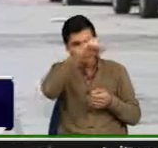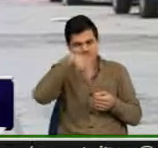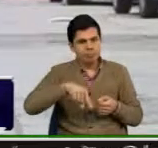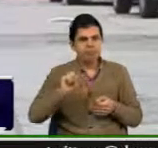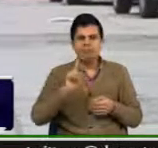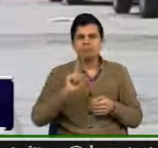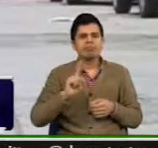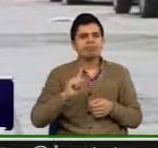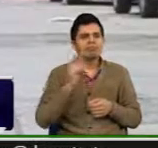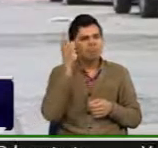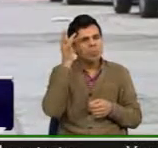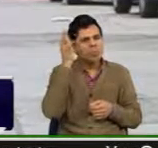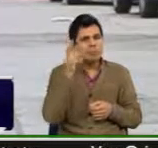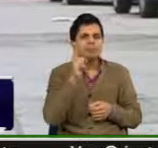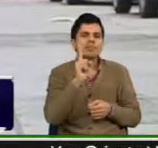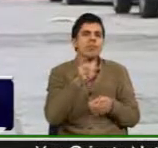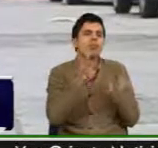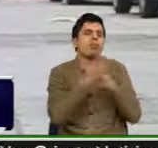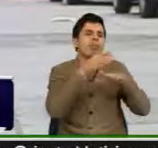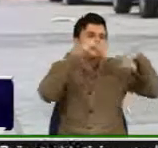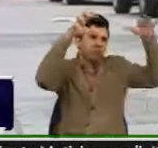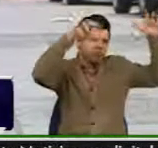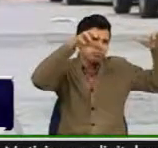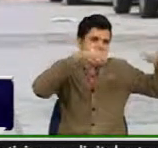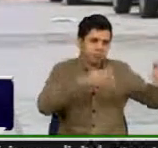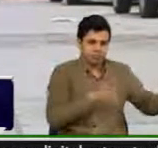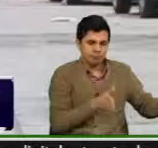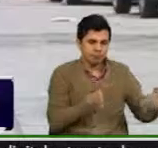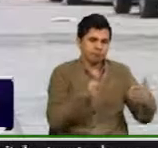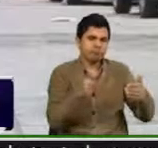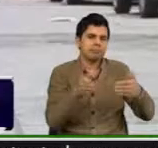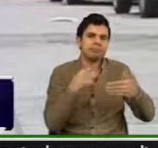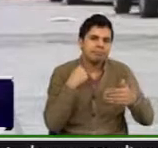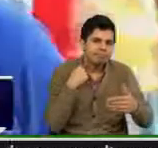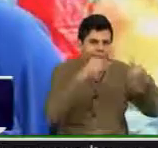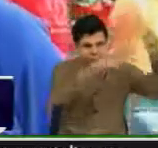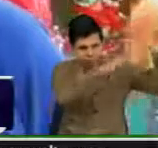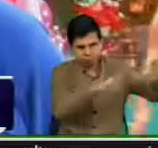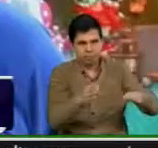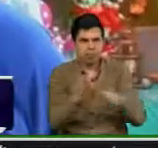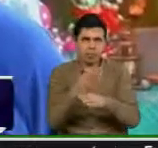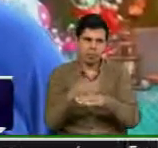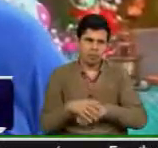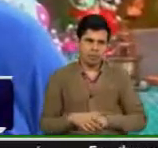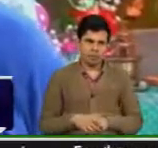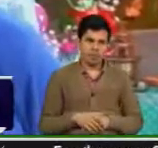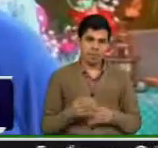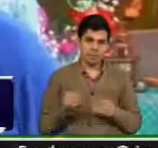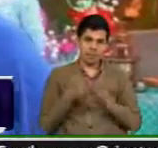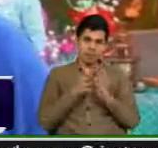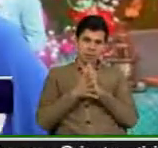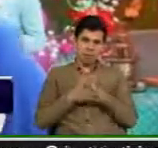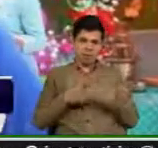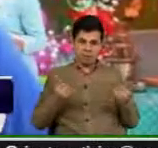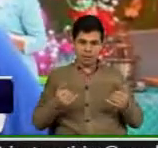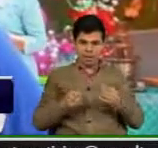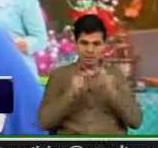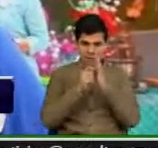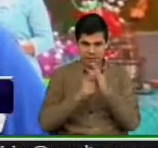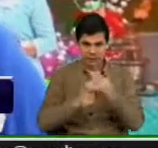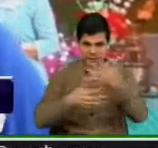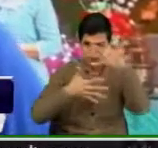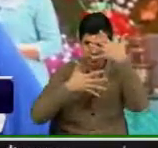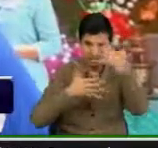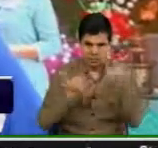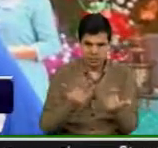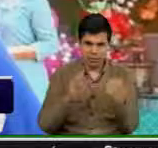se vive y la situación de lluvias que ha tocado las carreteras de este departamento. Bueno, esta es la 10ª versión de la feria que el Colegio